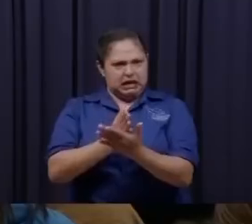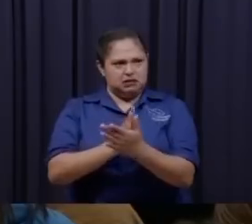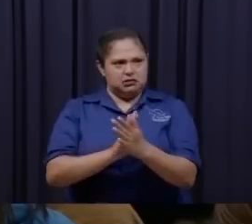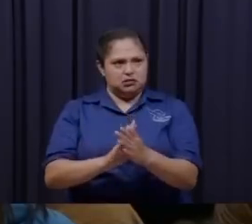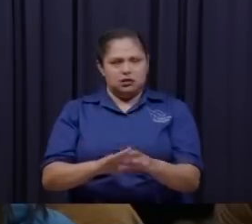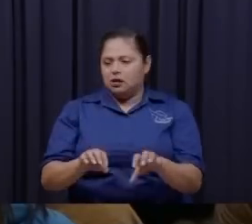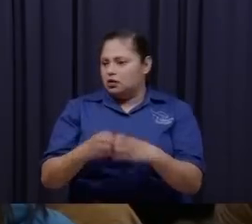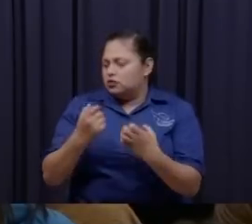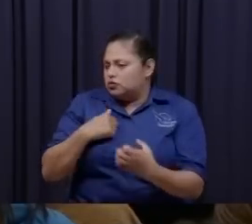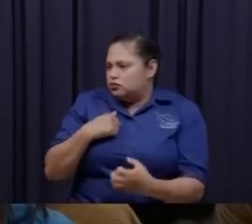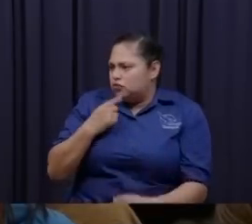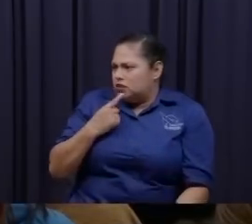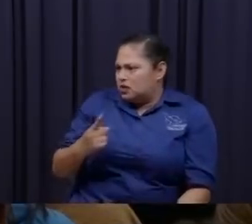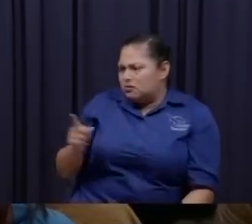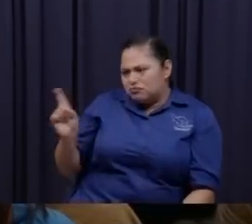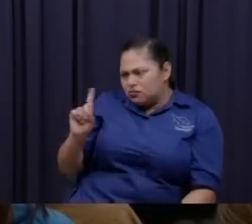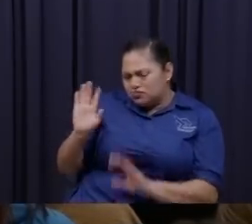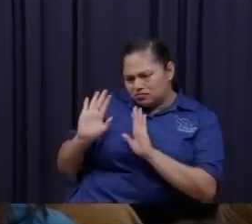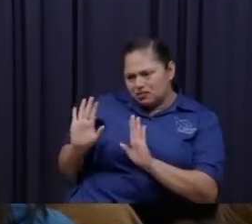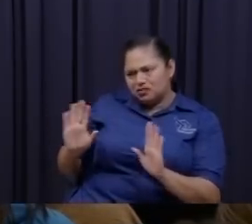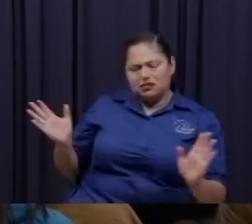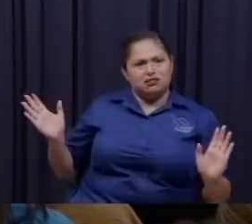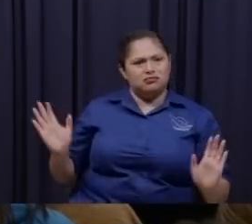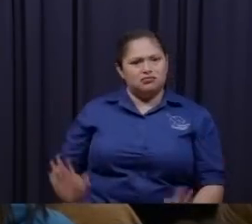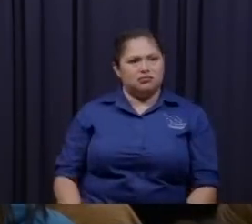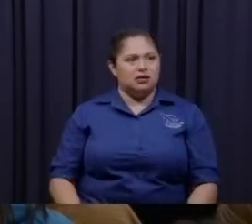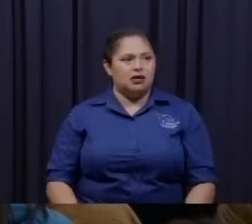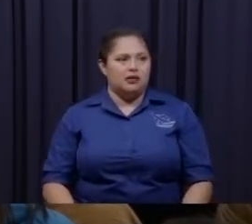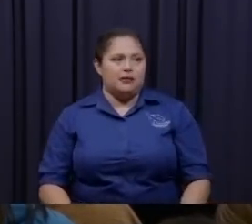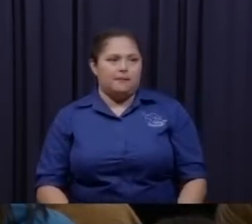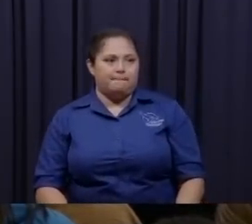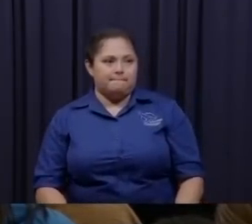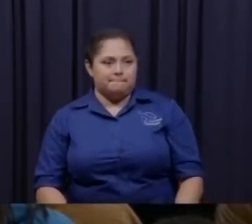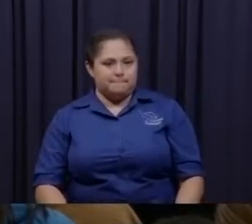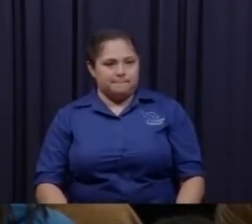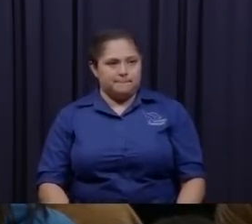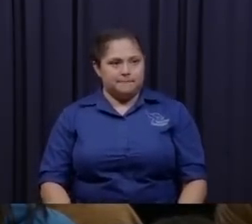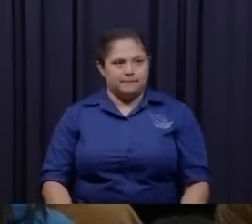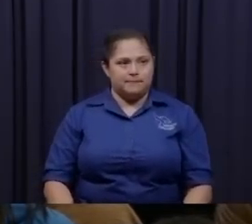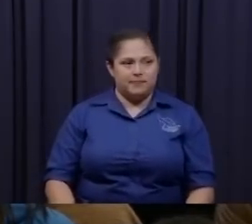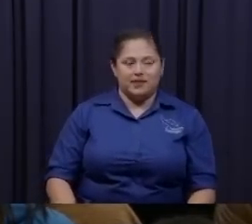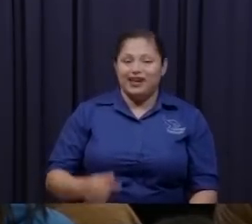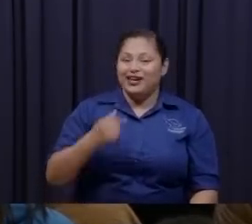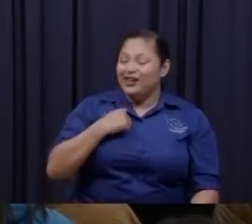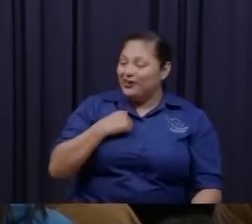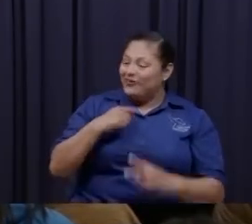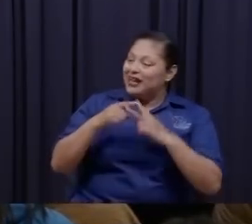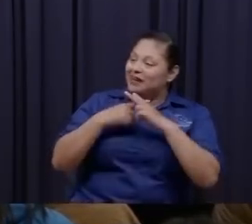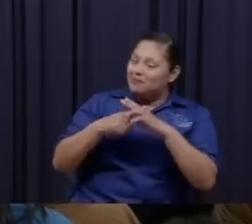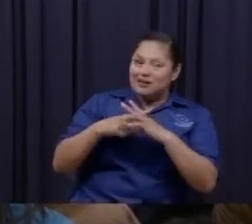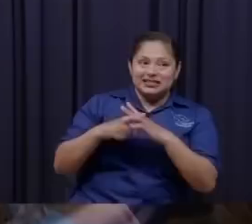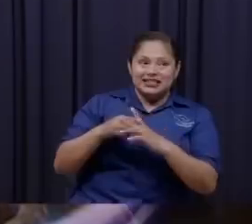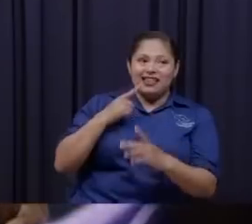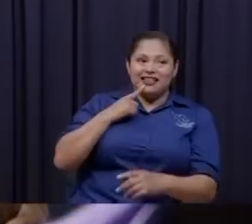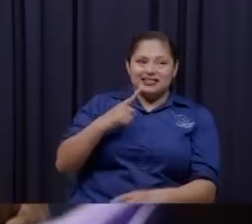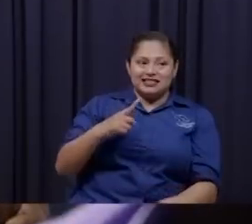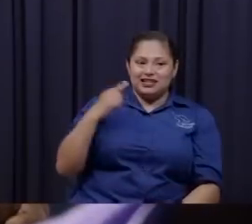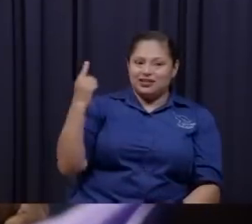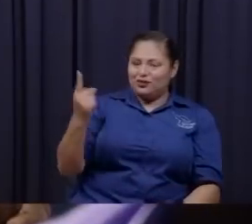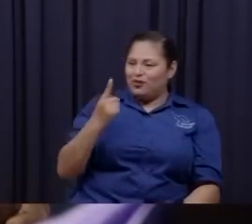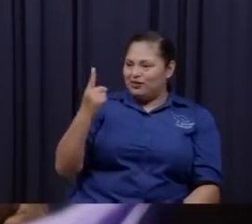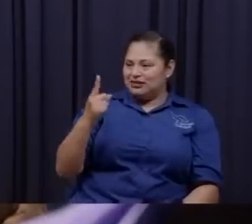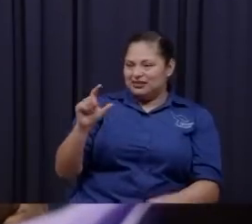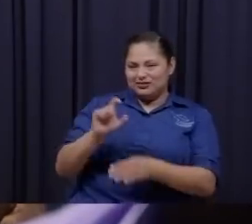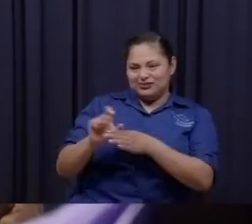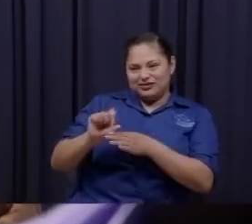Entonces le dije, no son charales. Mire, pues, le empecé a sacar en cara todos mis